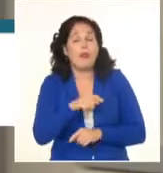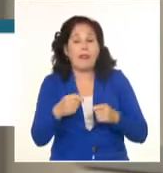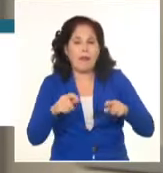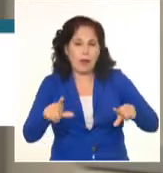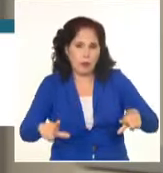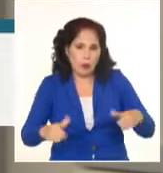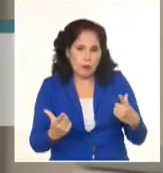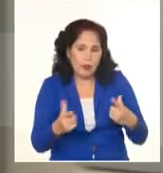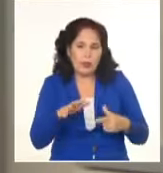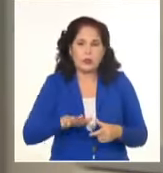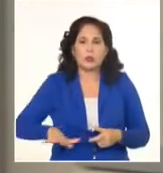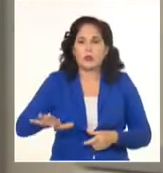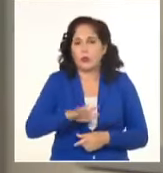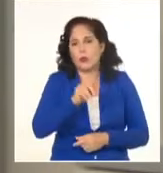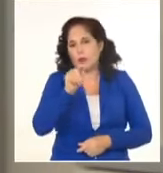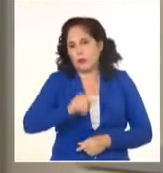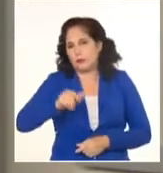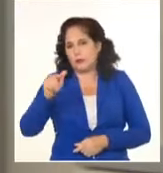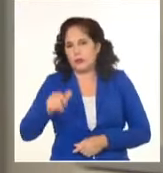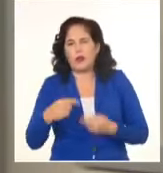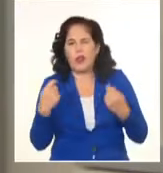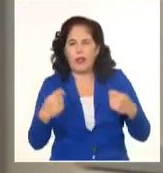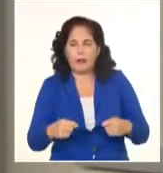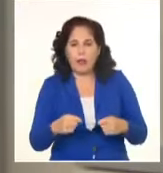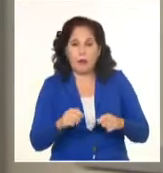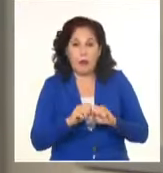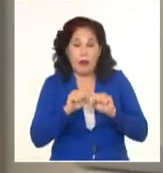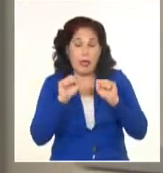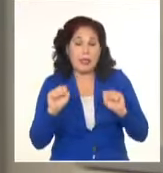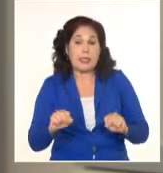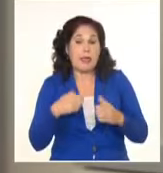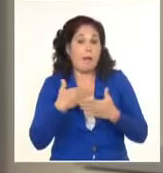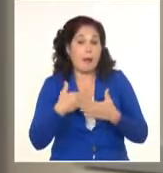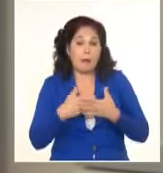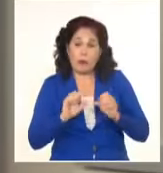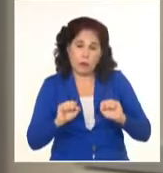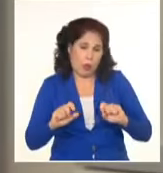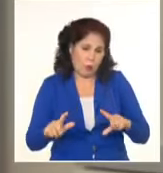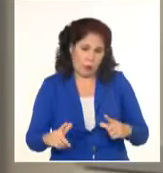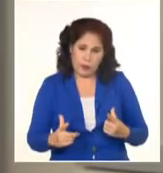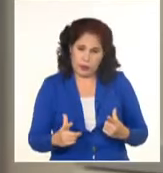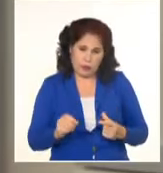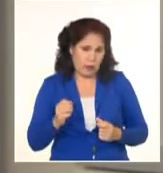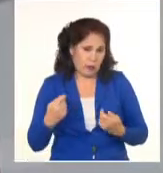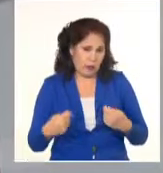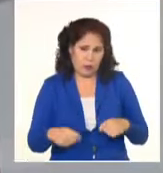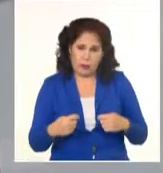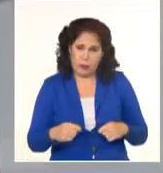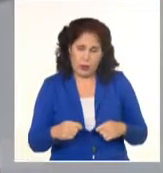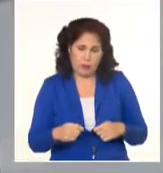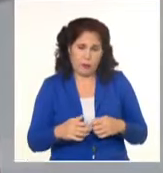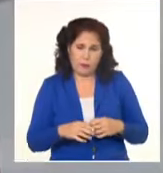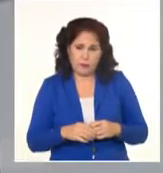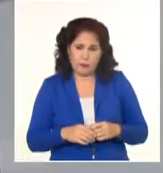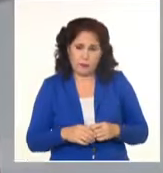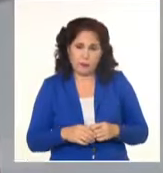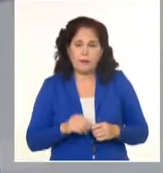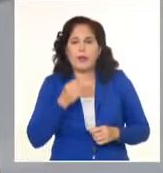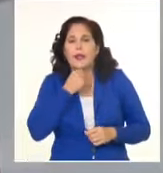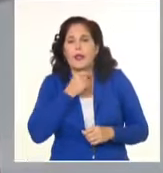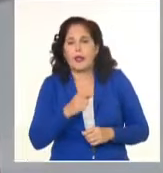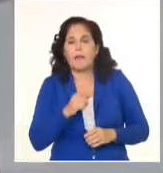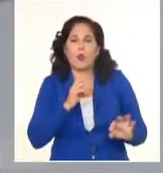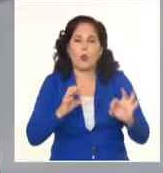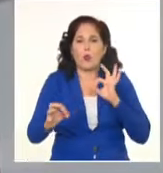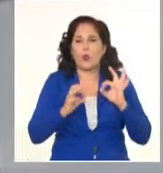todos los actores o todo el sistema empresarial que hay en el país y que, por tanto, también es válido para ellos. Todo lo que tiene que ver con la